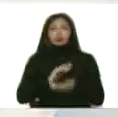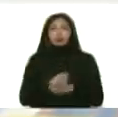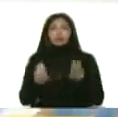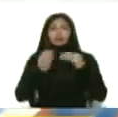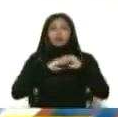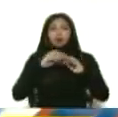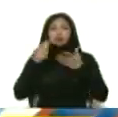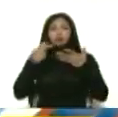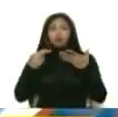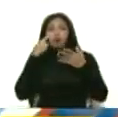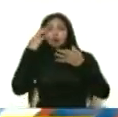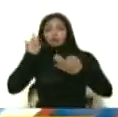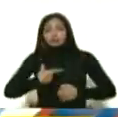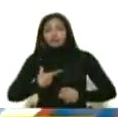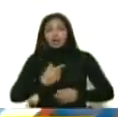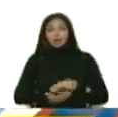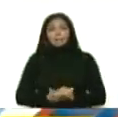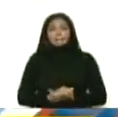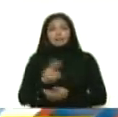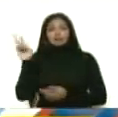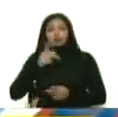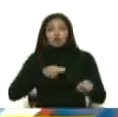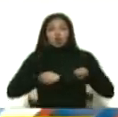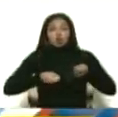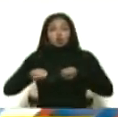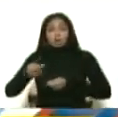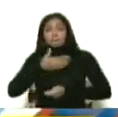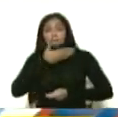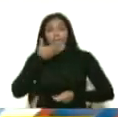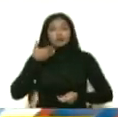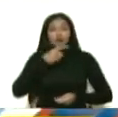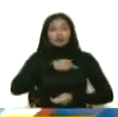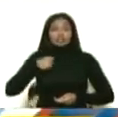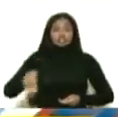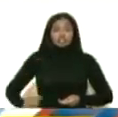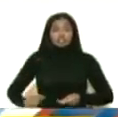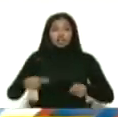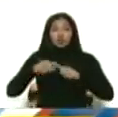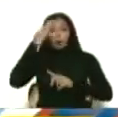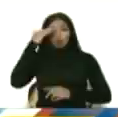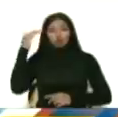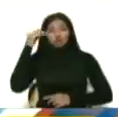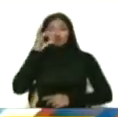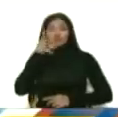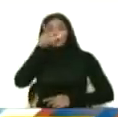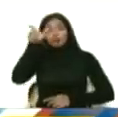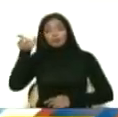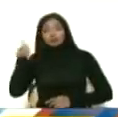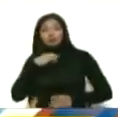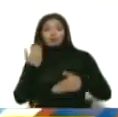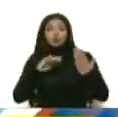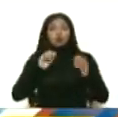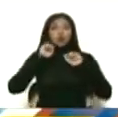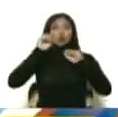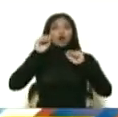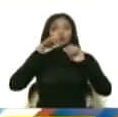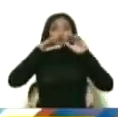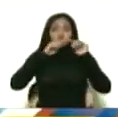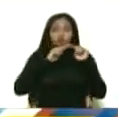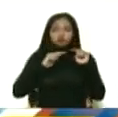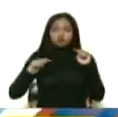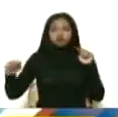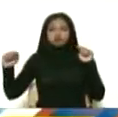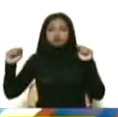acuerdo a los datos oficiales, Venezuela estaría controlando mejor que China y Corea del Sur el número de fallecidos, logrando aplanar